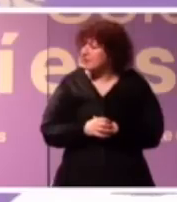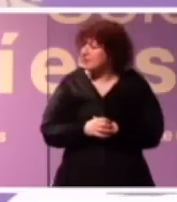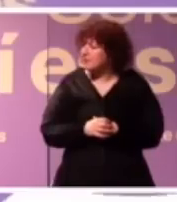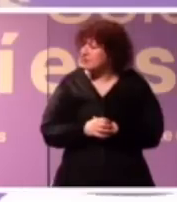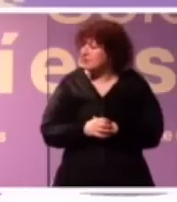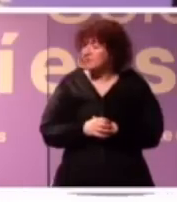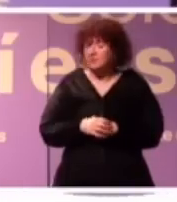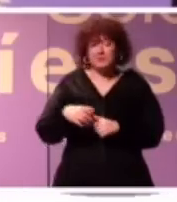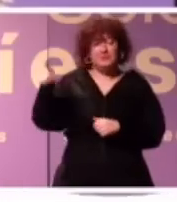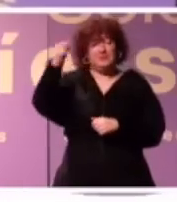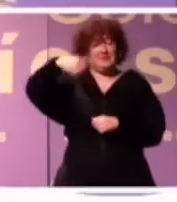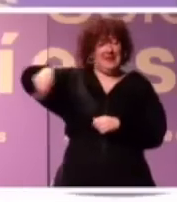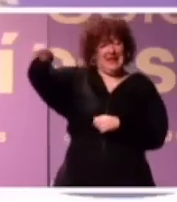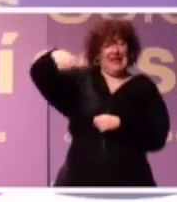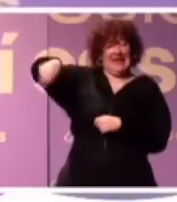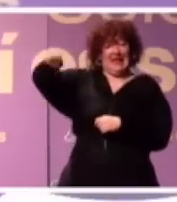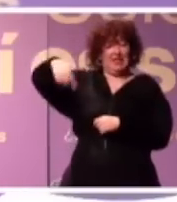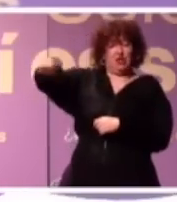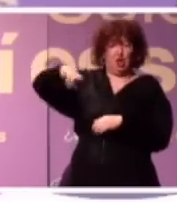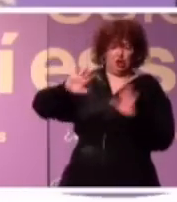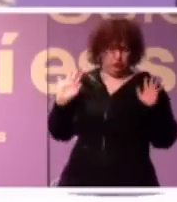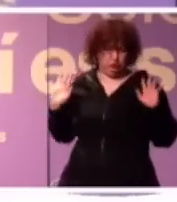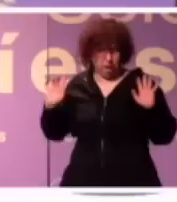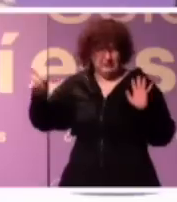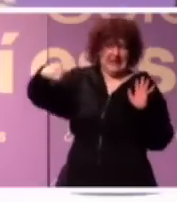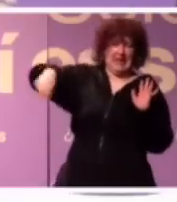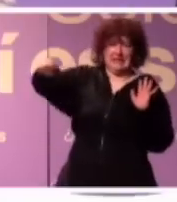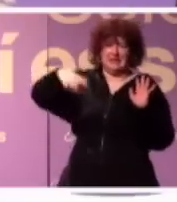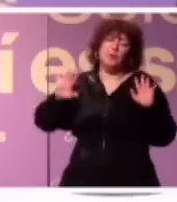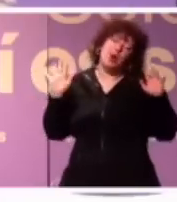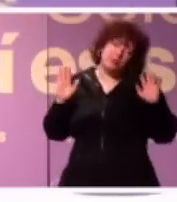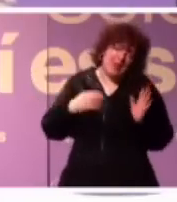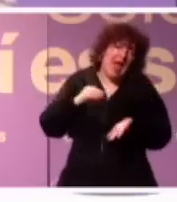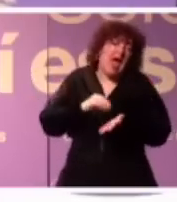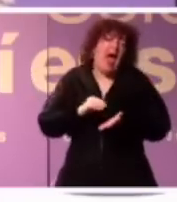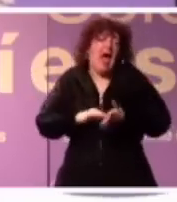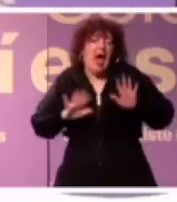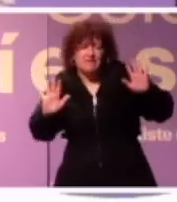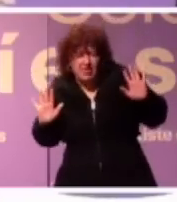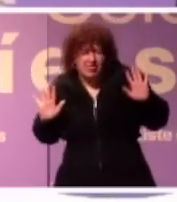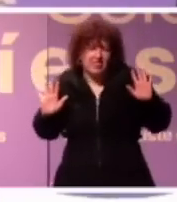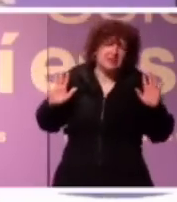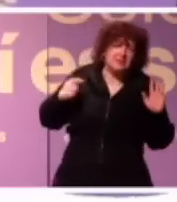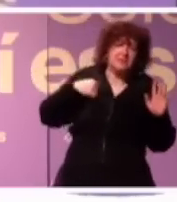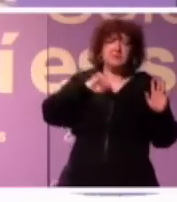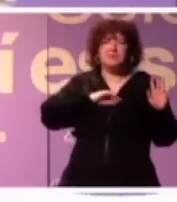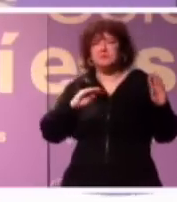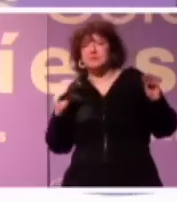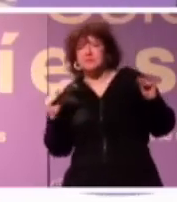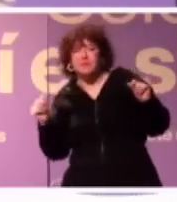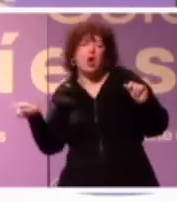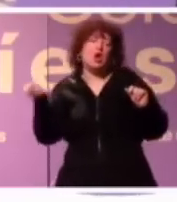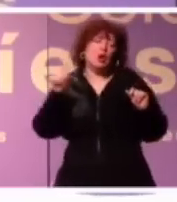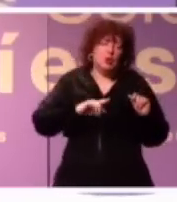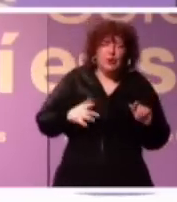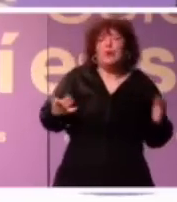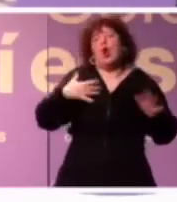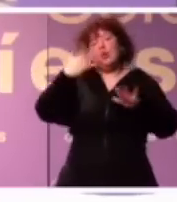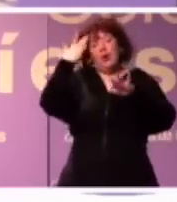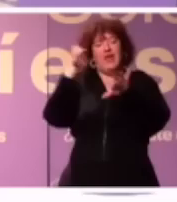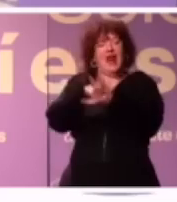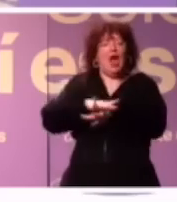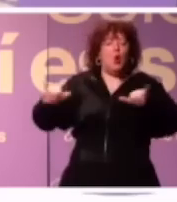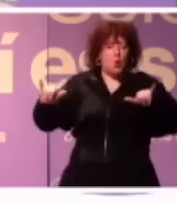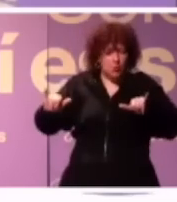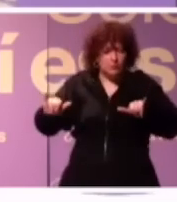estos que ahora bueno él es verdad que a veces a veces pues tienes la sensación de que se hace justicia no que él